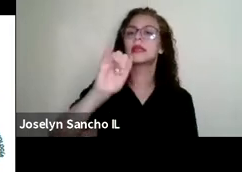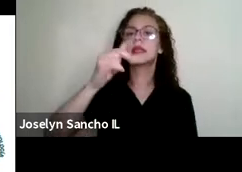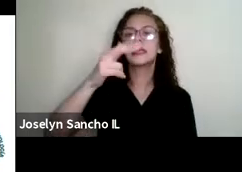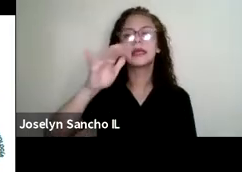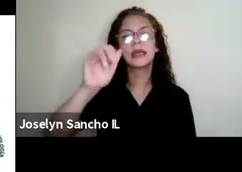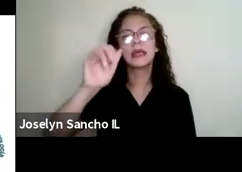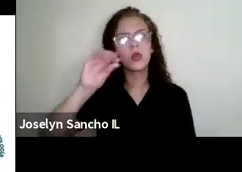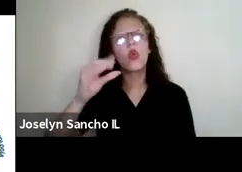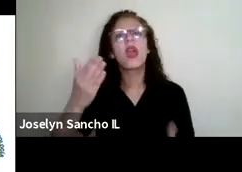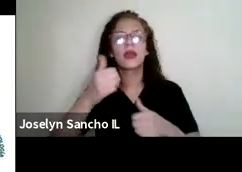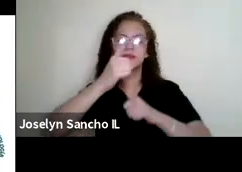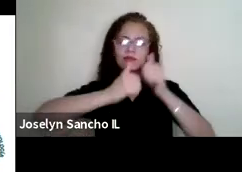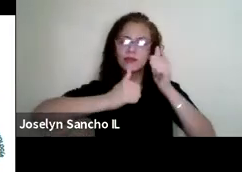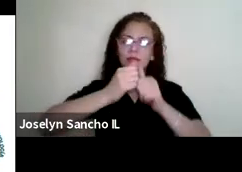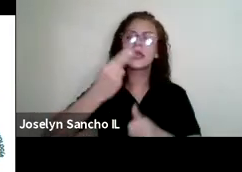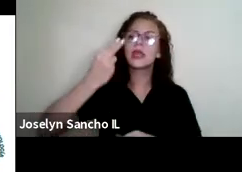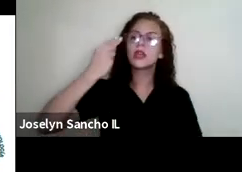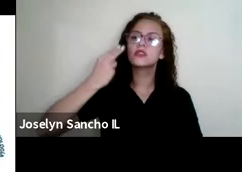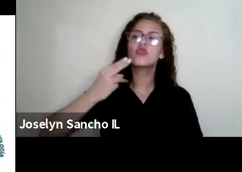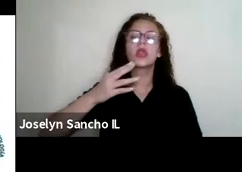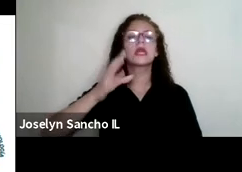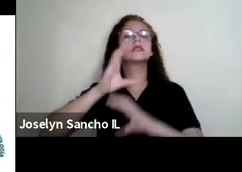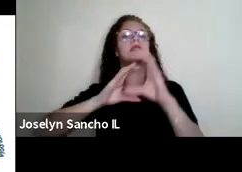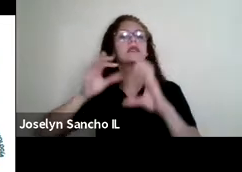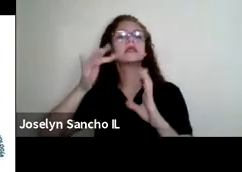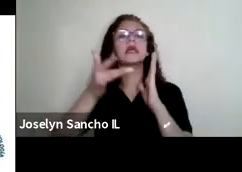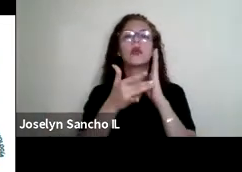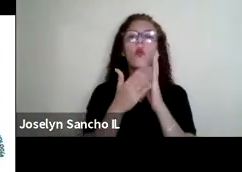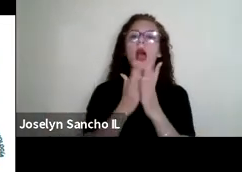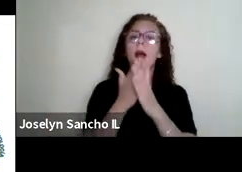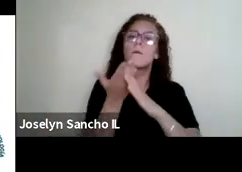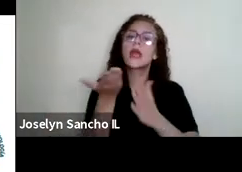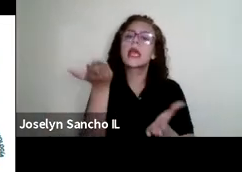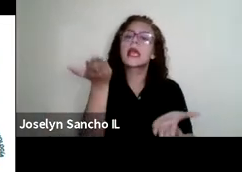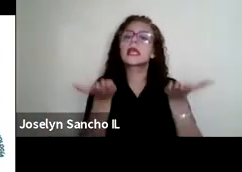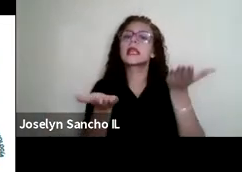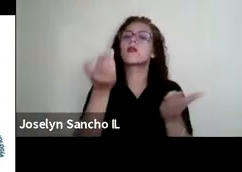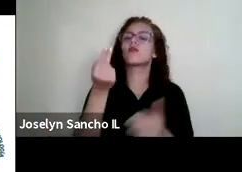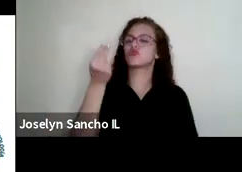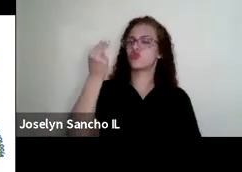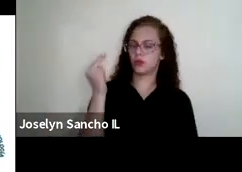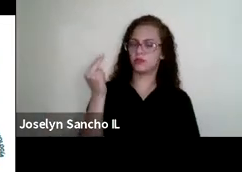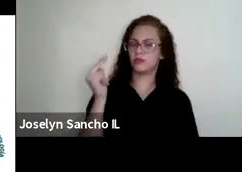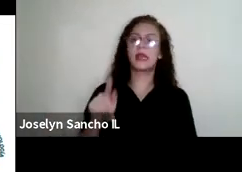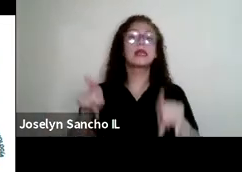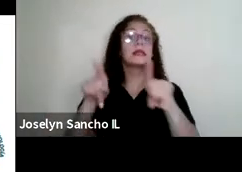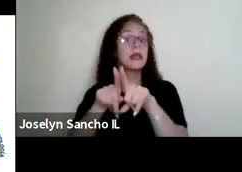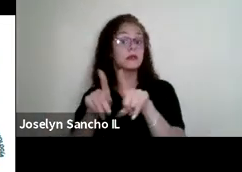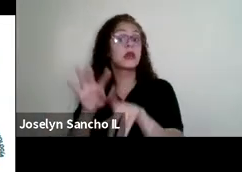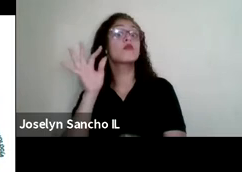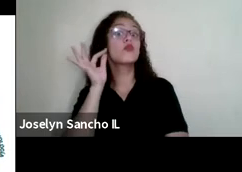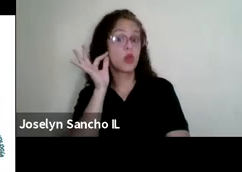la historia de la ciencia y la tecnología a partir de un equilibrio de historias, donde también las